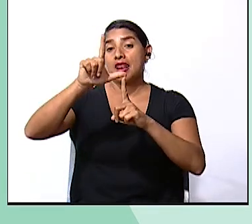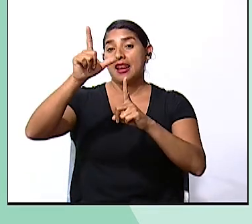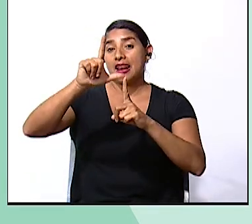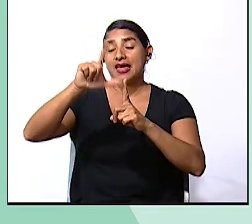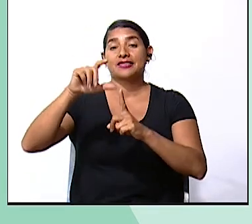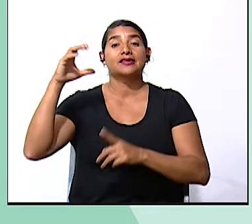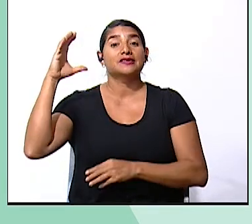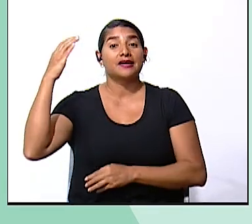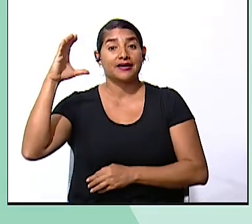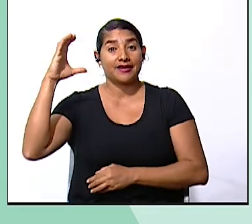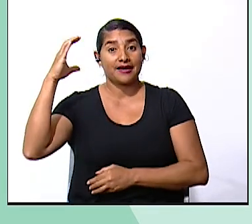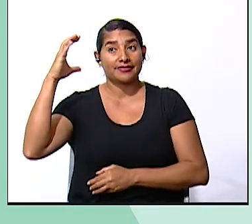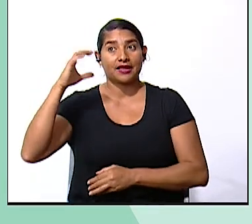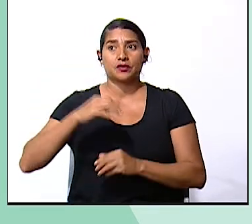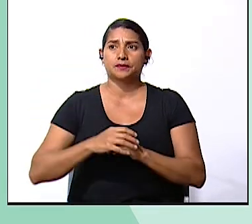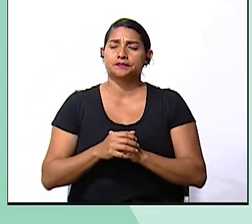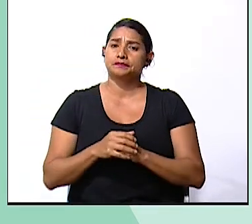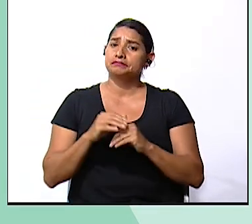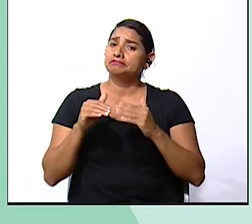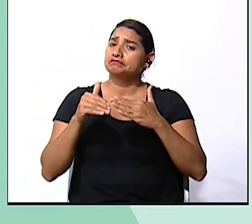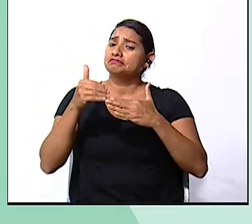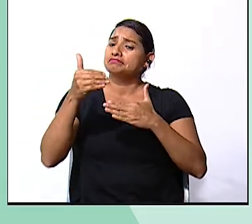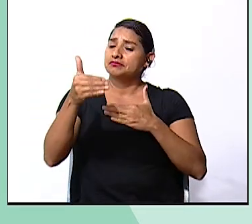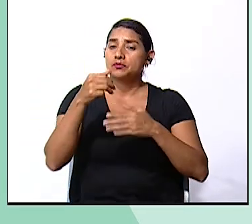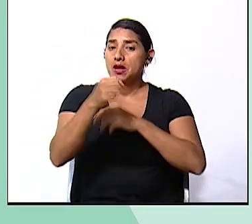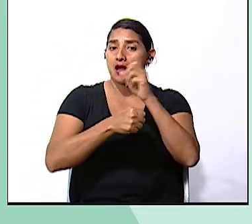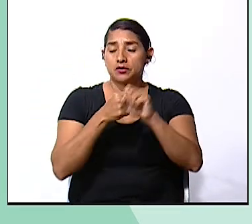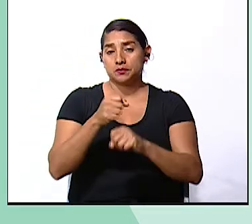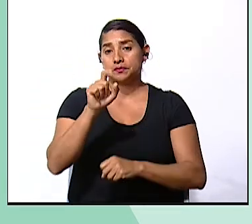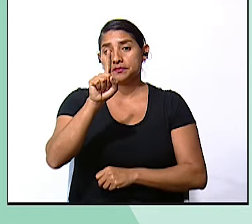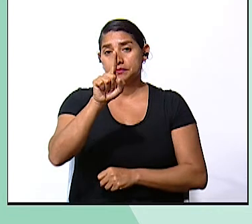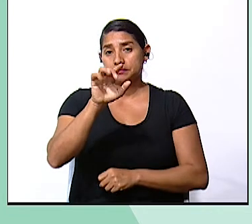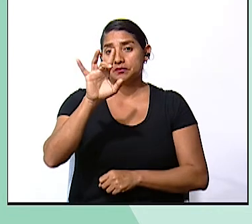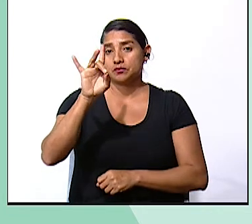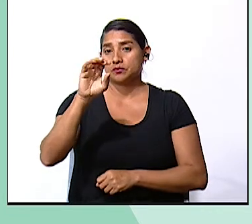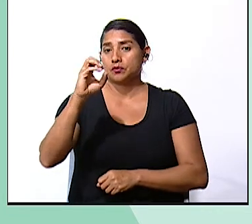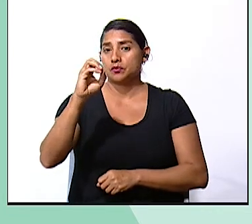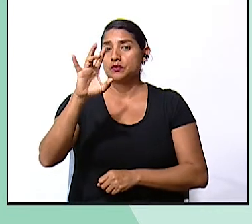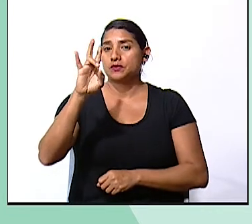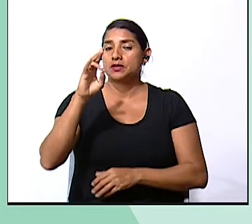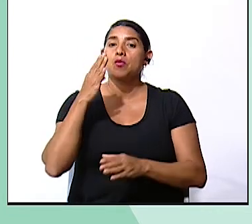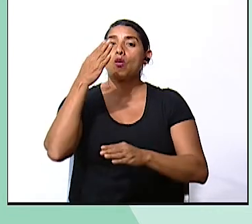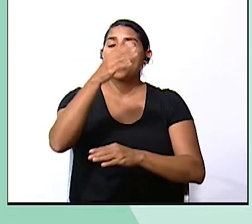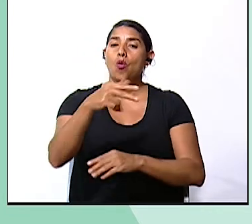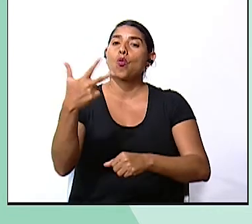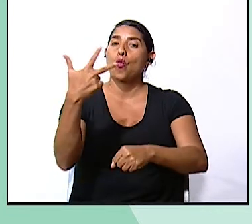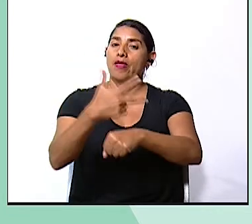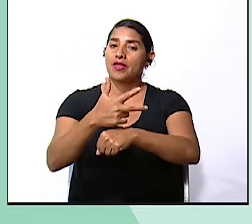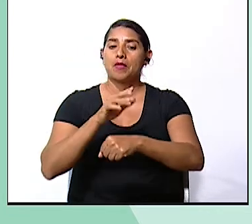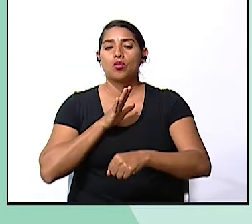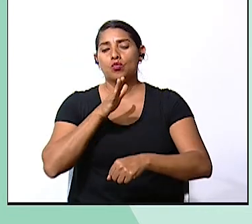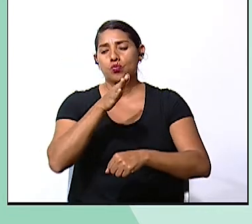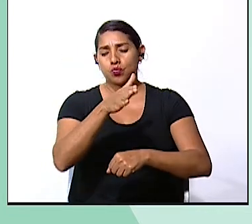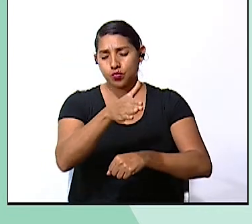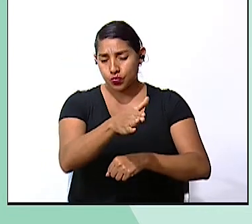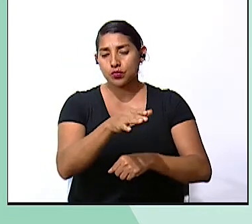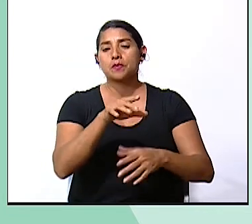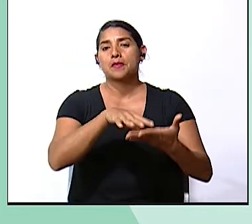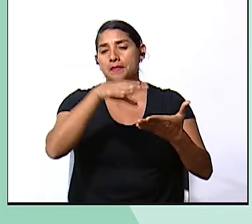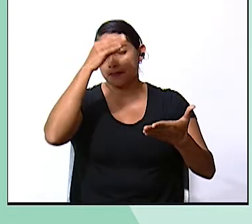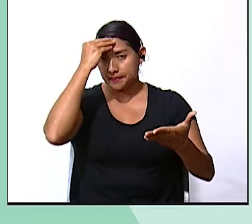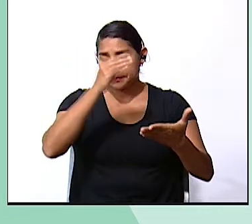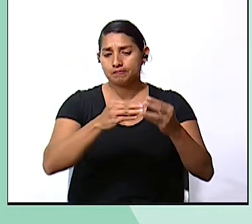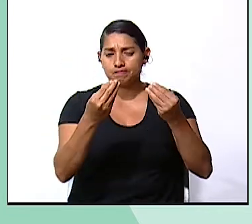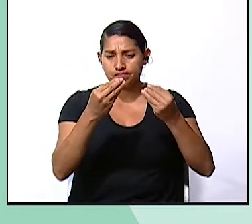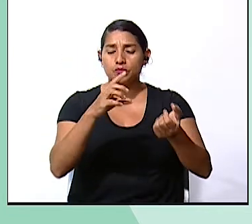en Cartago. Pero en 1807 me fui a Guatemala para realizar